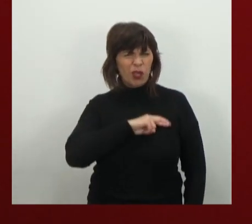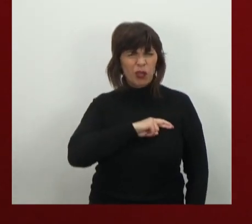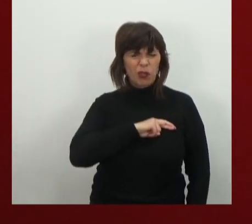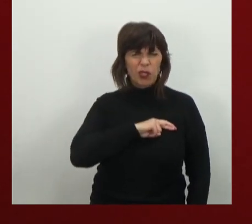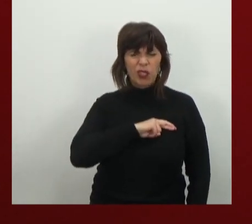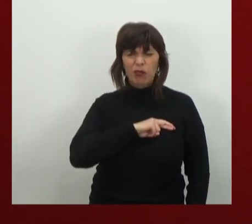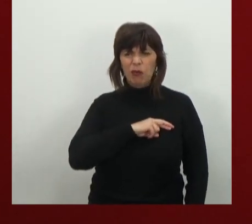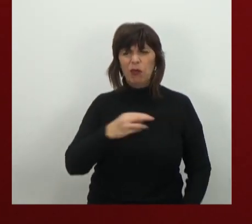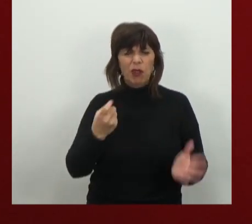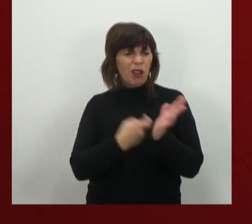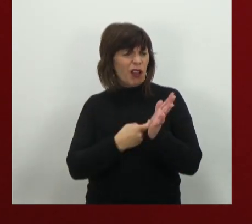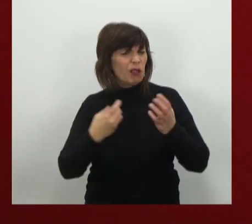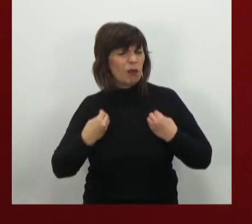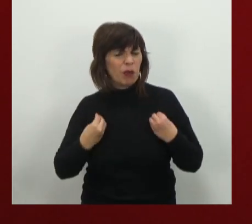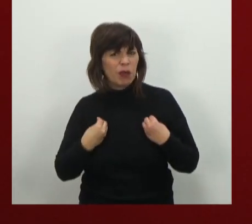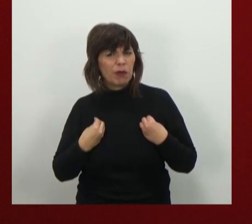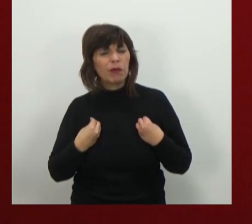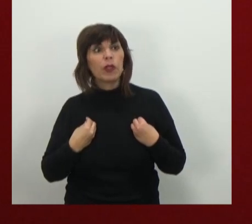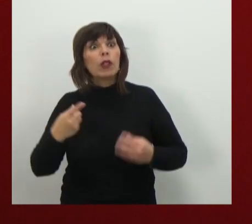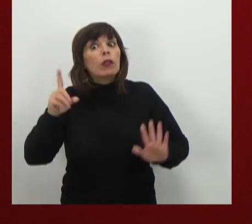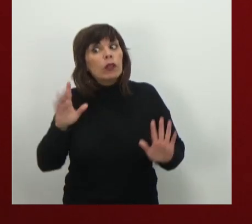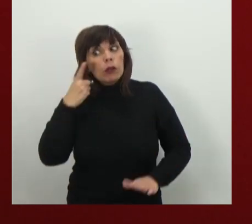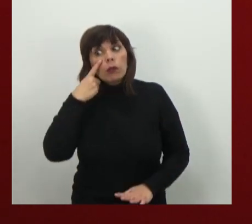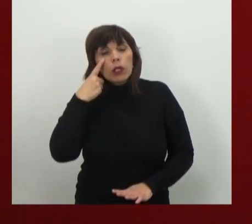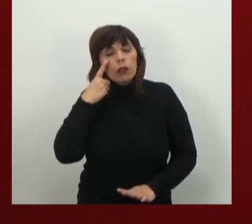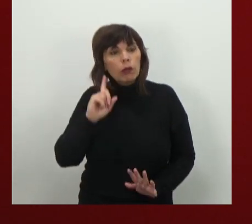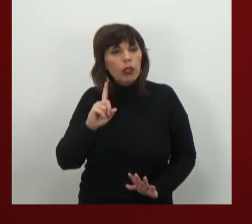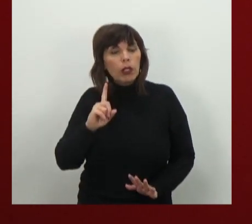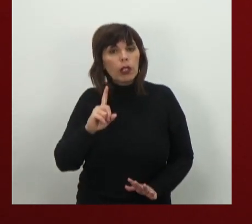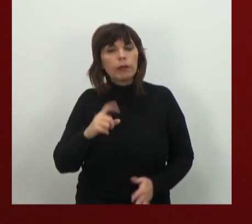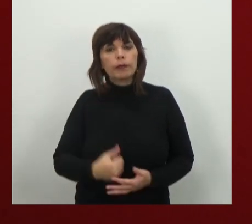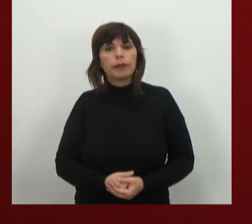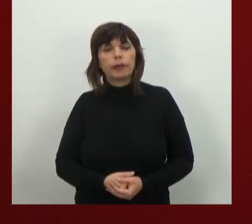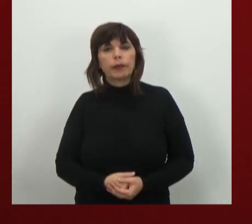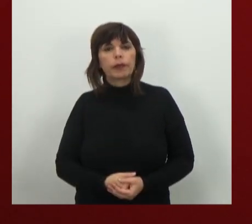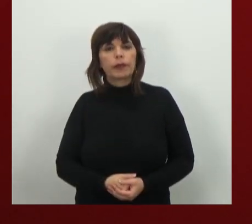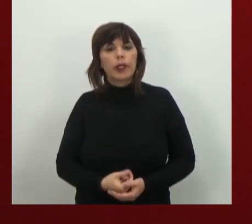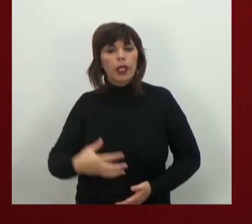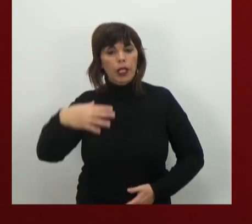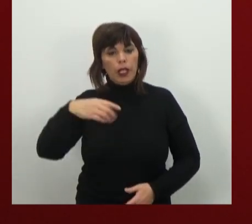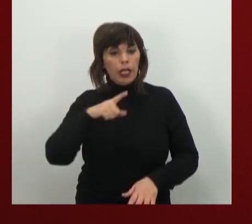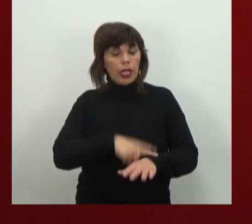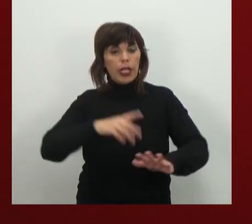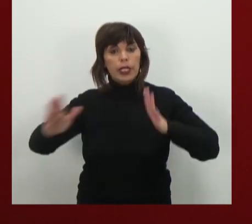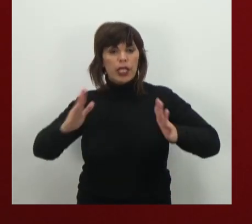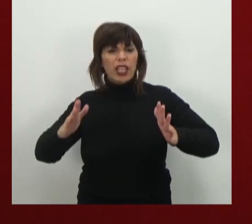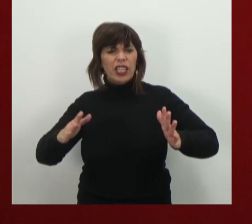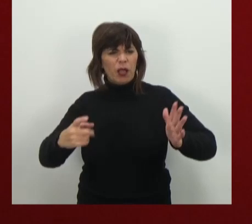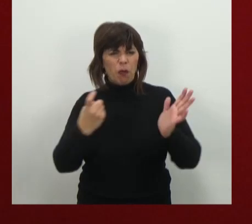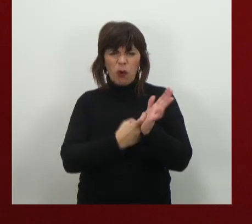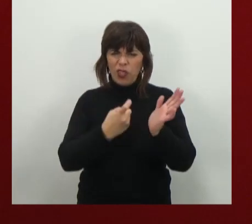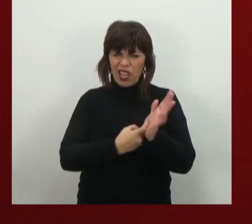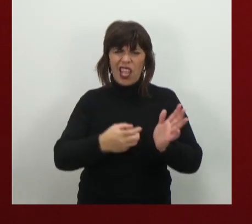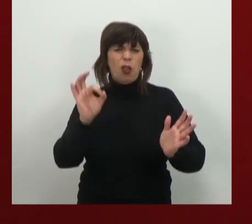Incluso con el tiempo me di cuenta que el Espíritu Santo permite ese tiempo de legalismo en tu vida